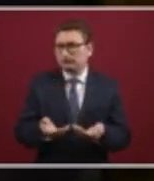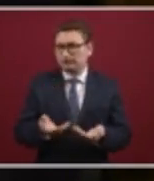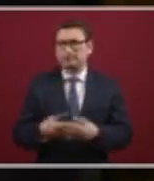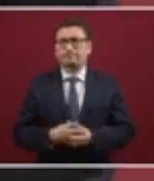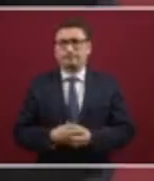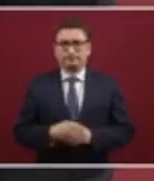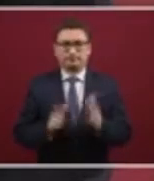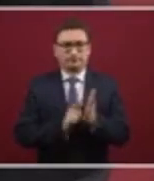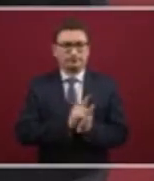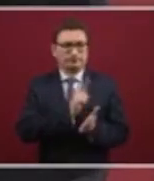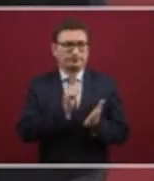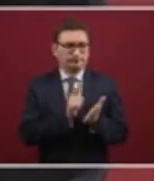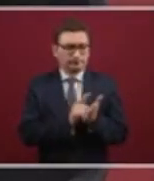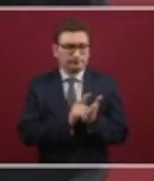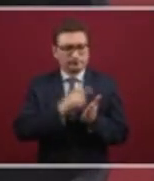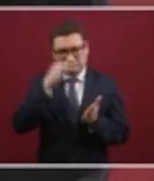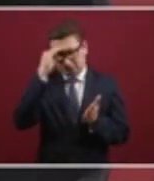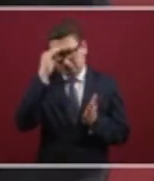leyes